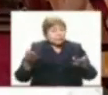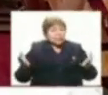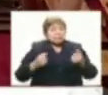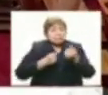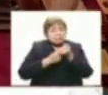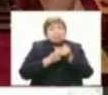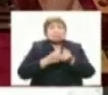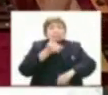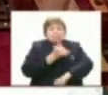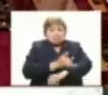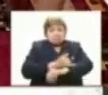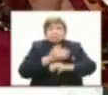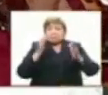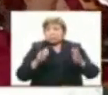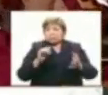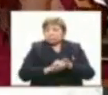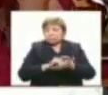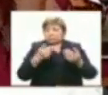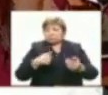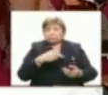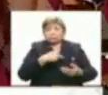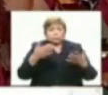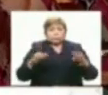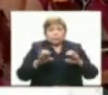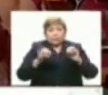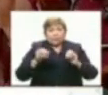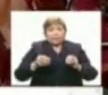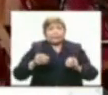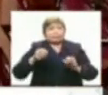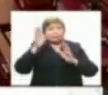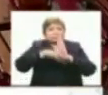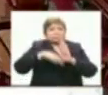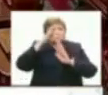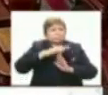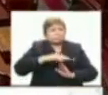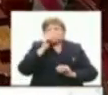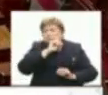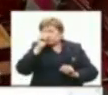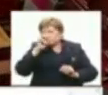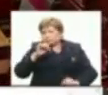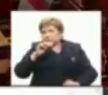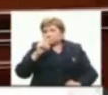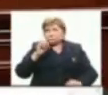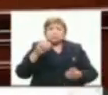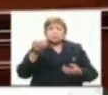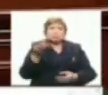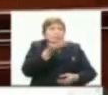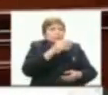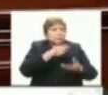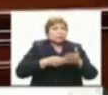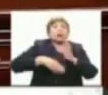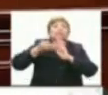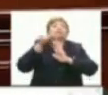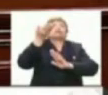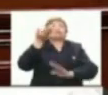Reforzaremos la institucionalidad de las Fuerzas Armadas, teniendo presente la meritocracia antes que el amiguismo para los